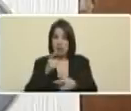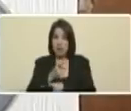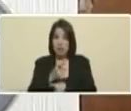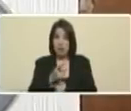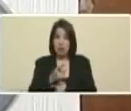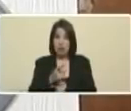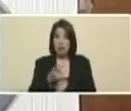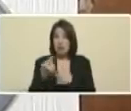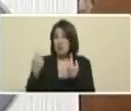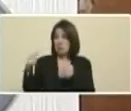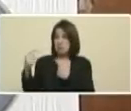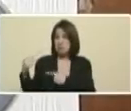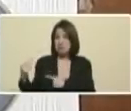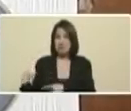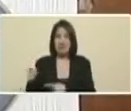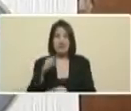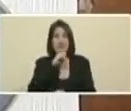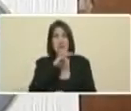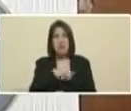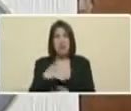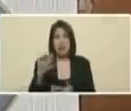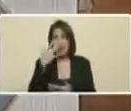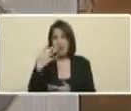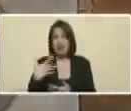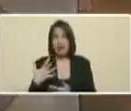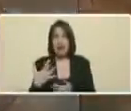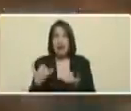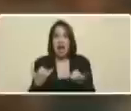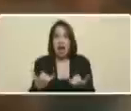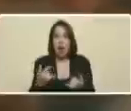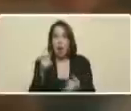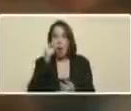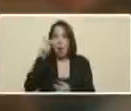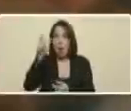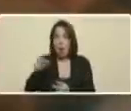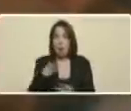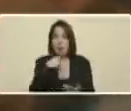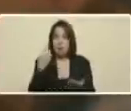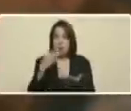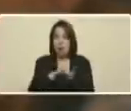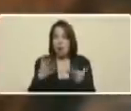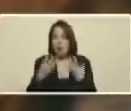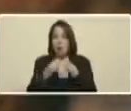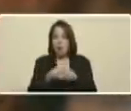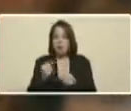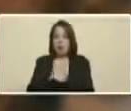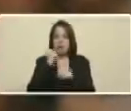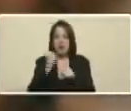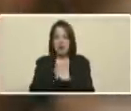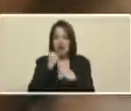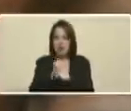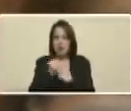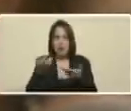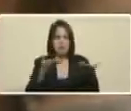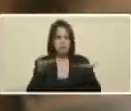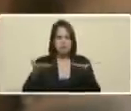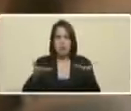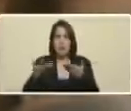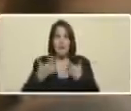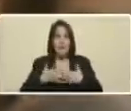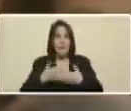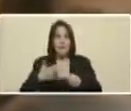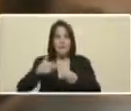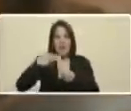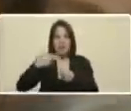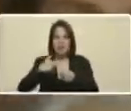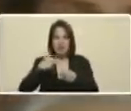demás es fábula. Fue Alí Rodríguez Araque, junto a la clase obrera petrolera, junto a los profesionales de PDVSA,